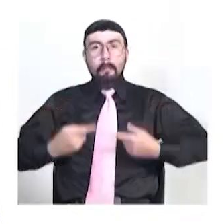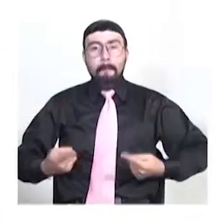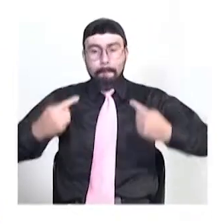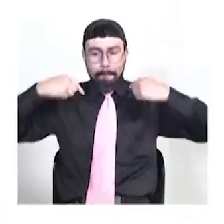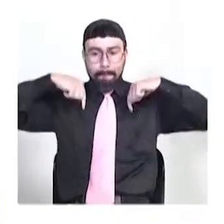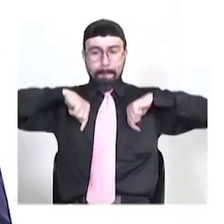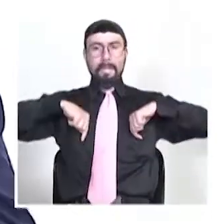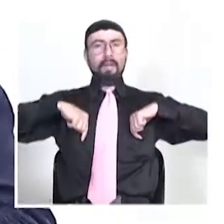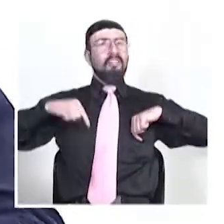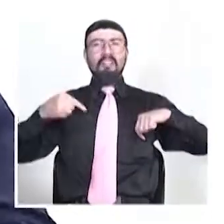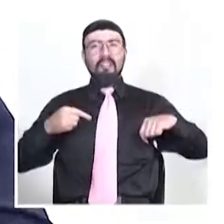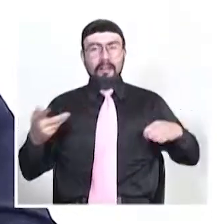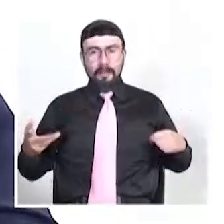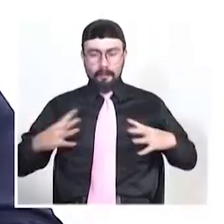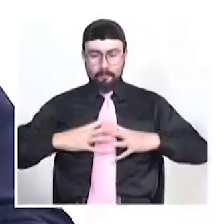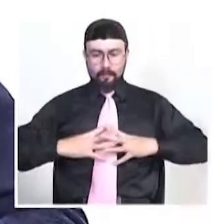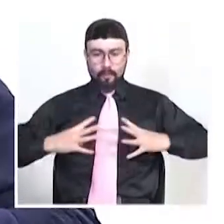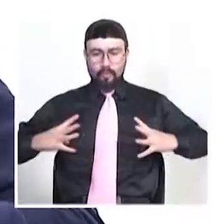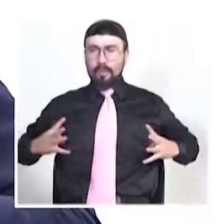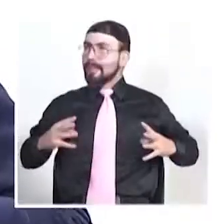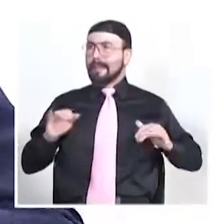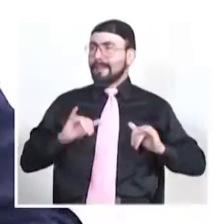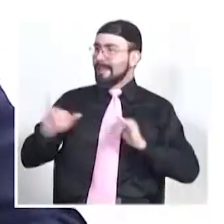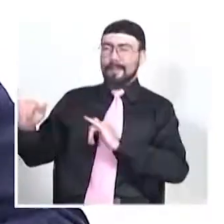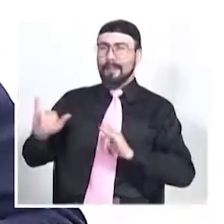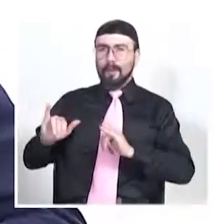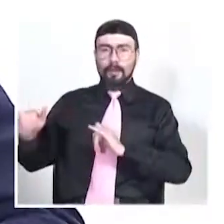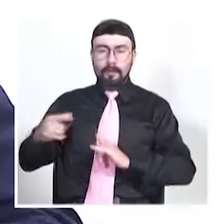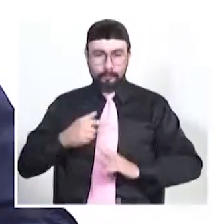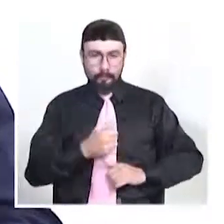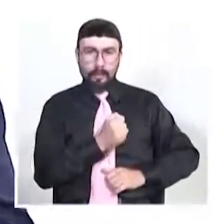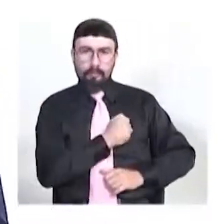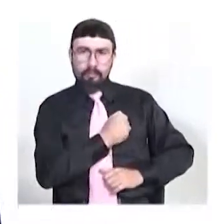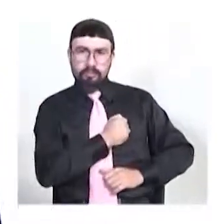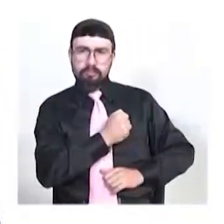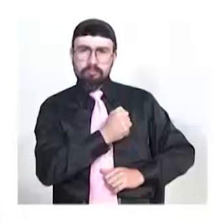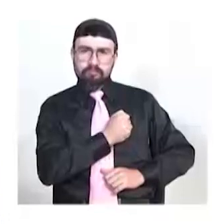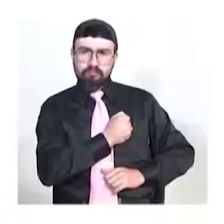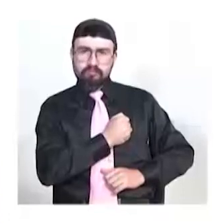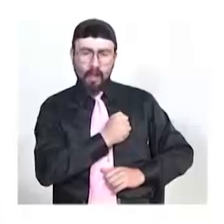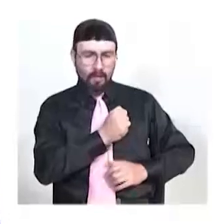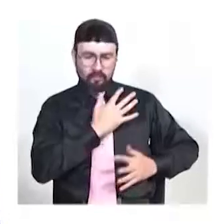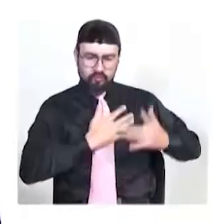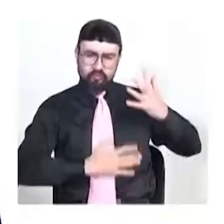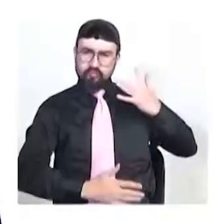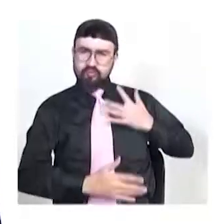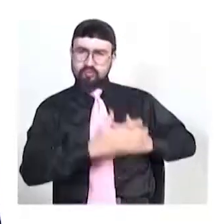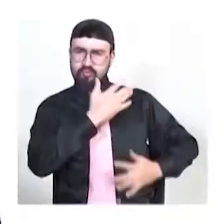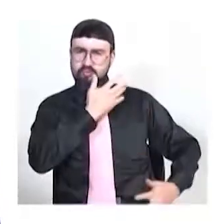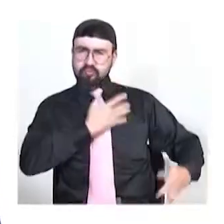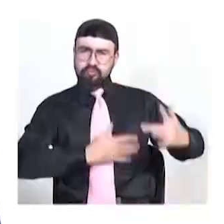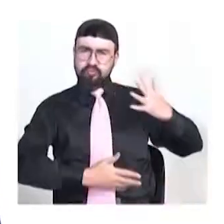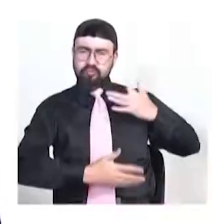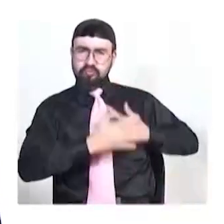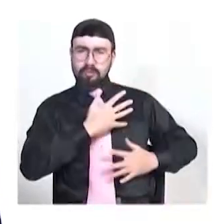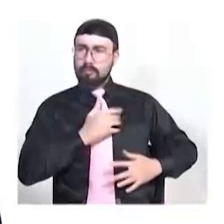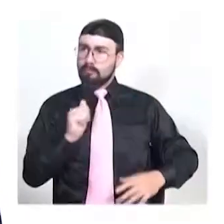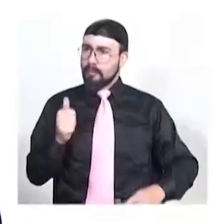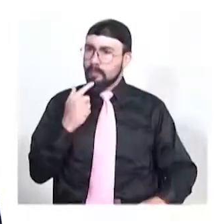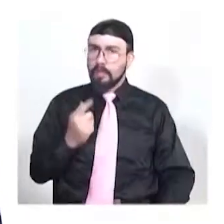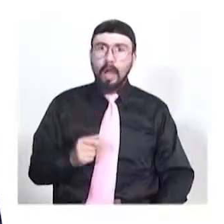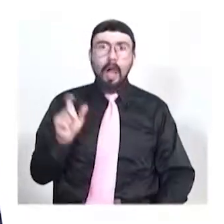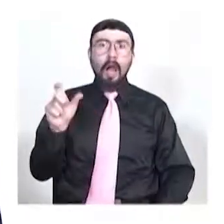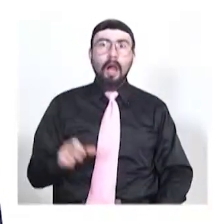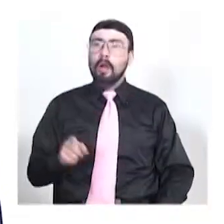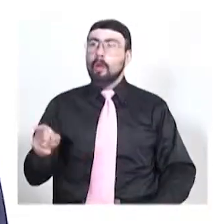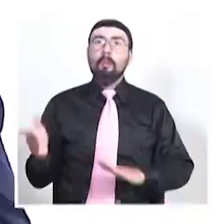hay una caja torácica donde tiene una motobomba que se llama corazón. Y ustedes dicen, fulano de tal se murió